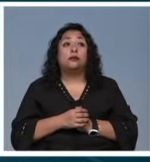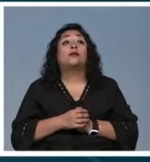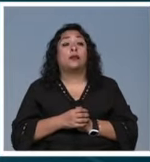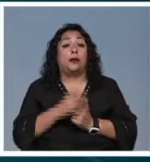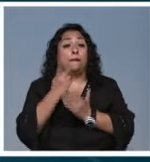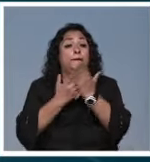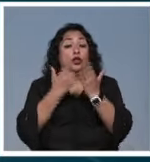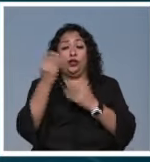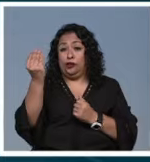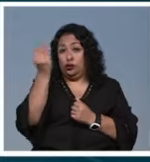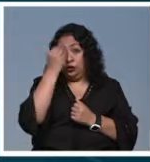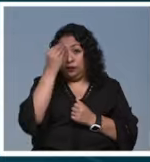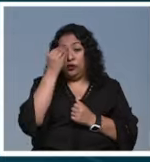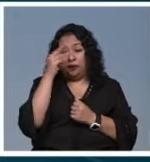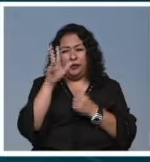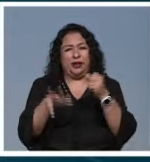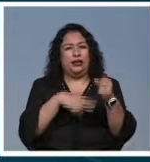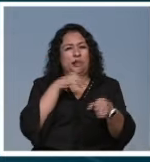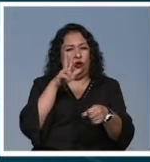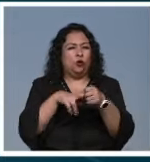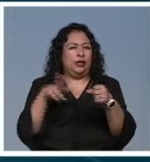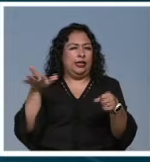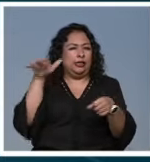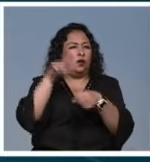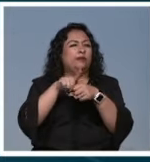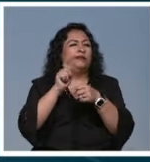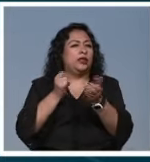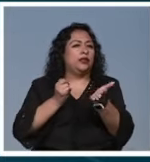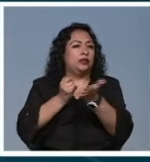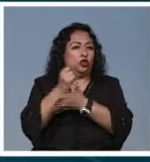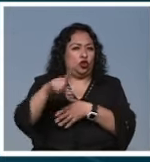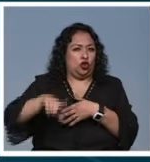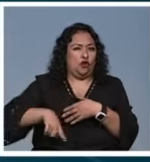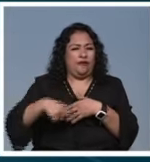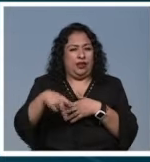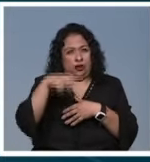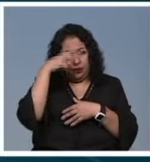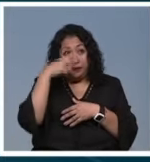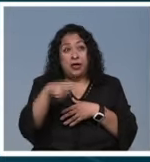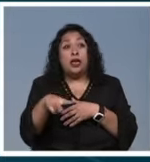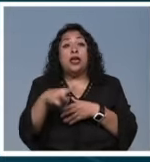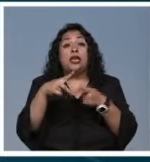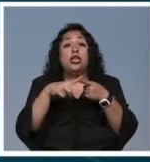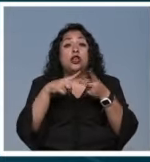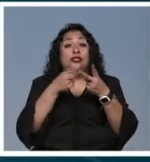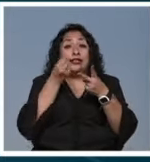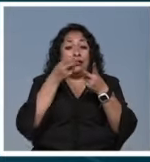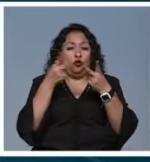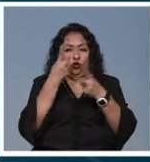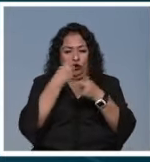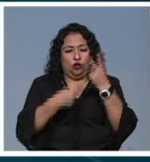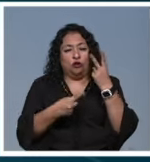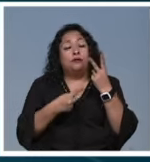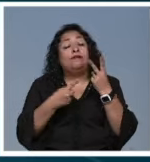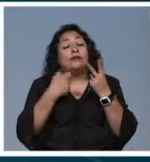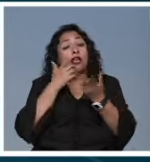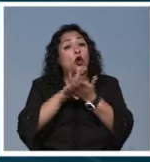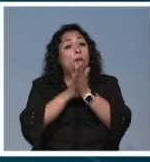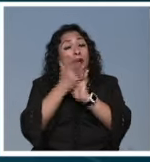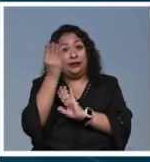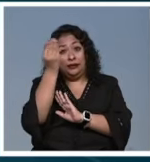El proyecto Chapultepec, Naturaleza y Cultura es la determinación del Gobierno de México y la Secretaría de Cultura por convertir